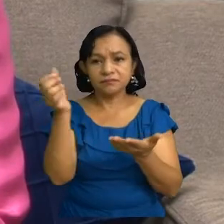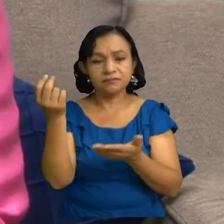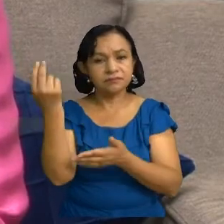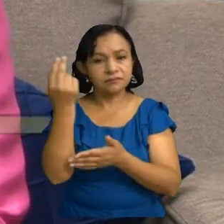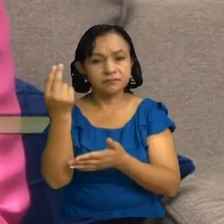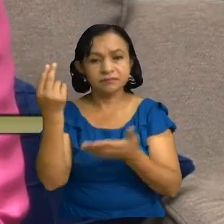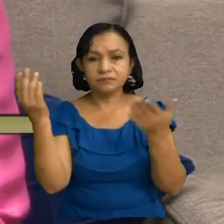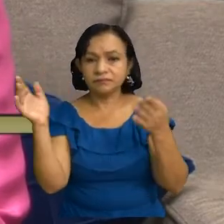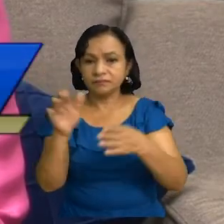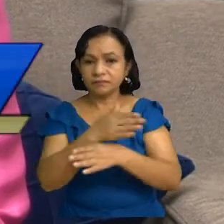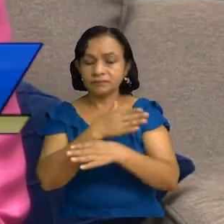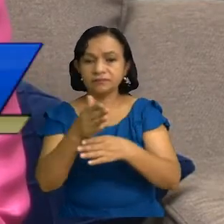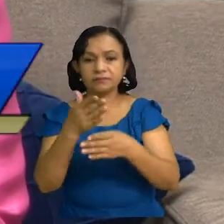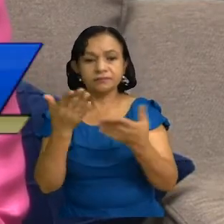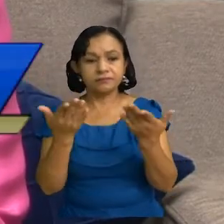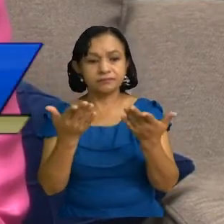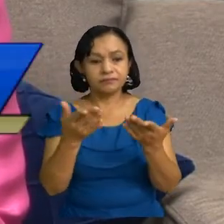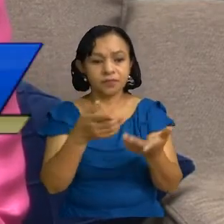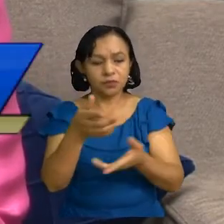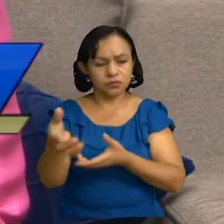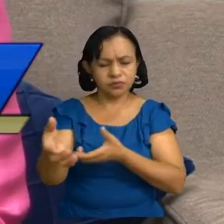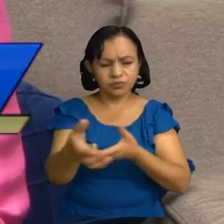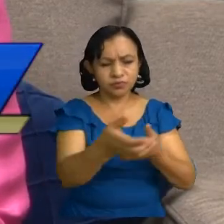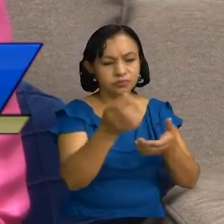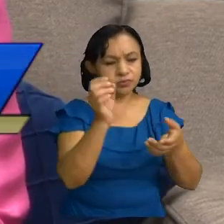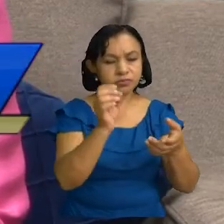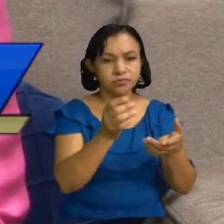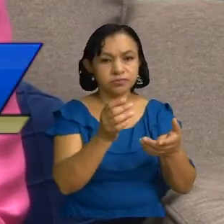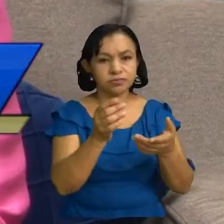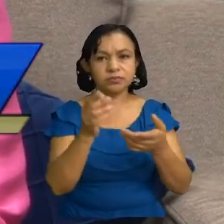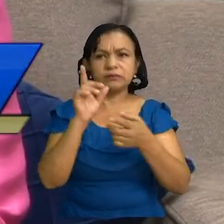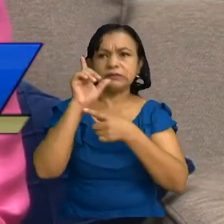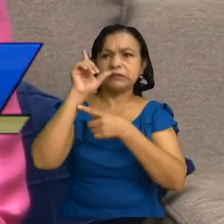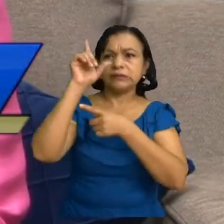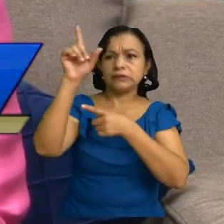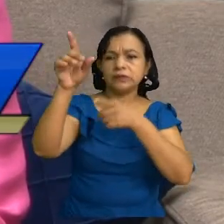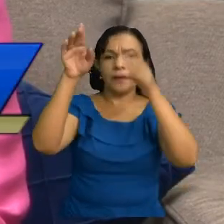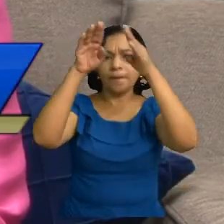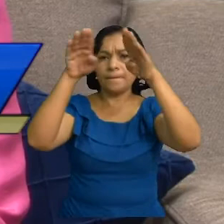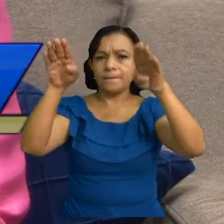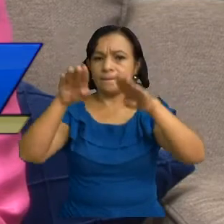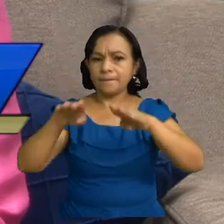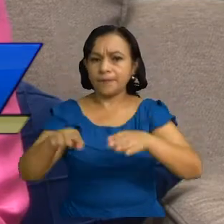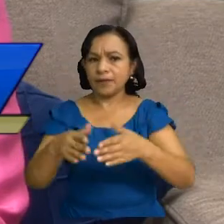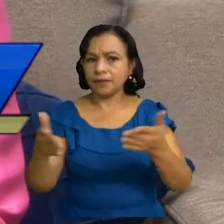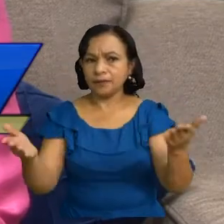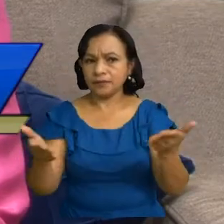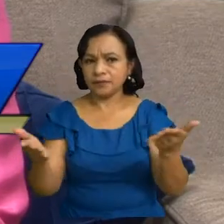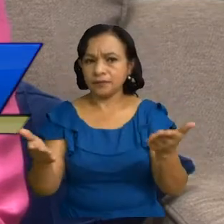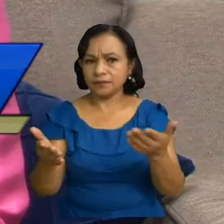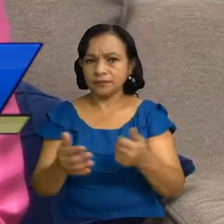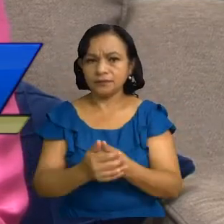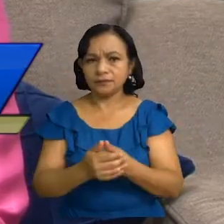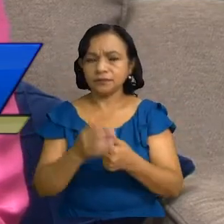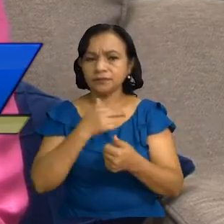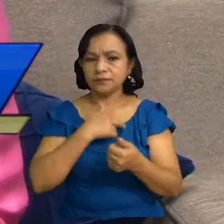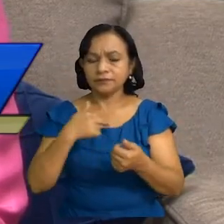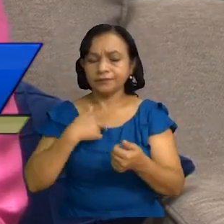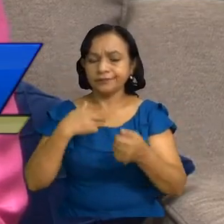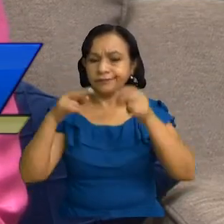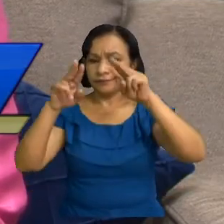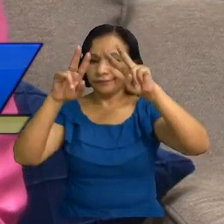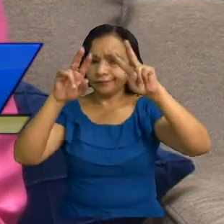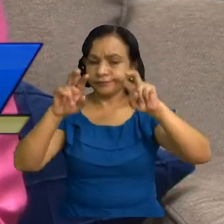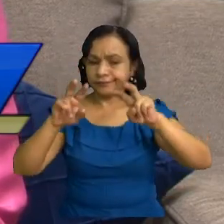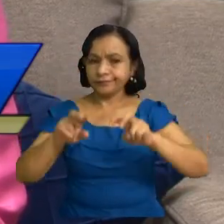utilizando para apagar fuego por ejemplo en los pinares o qué verdad pues nosotros estamos haciendo una valoración